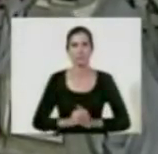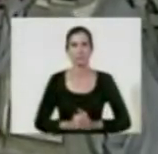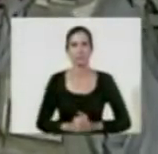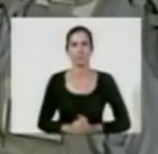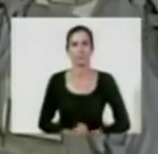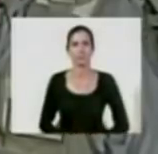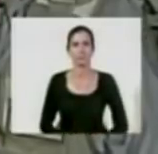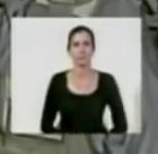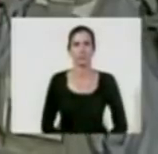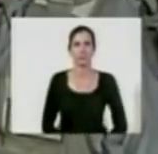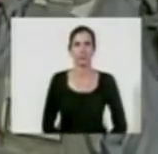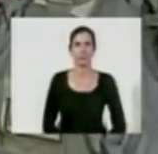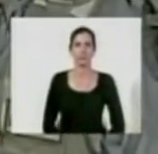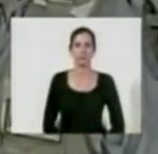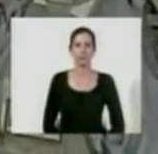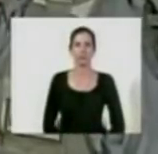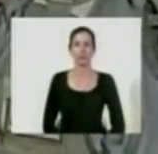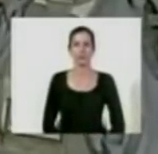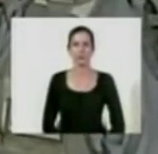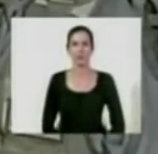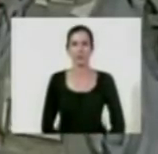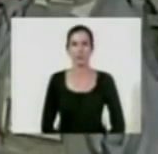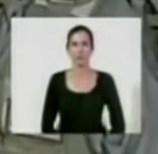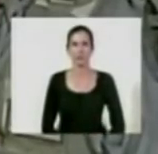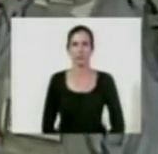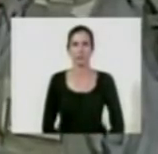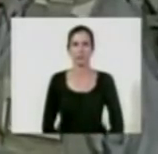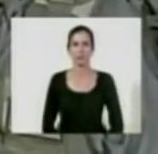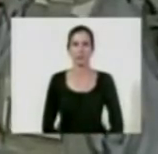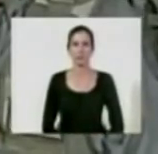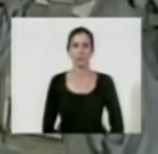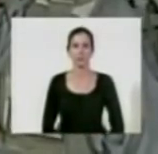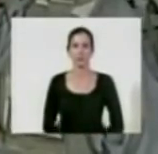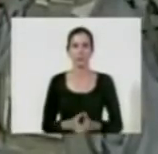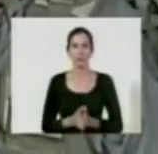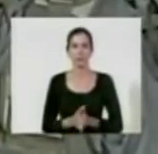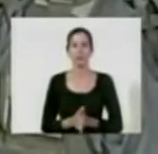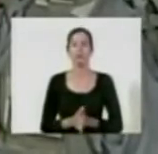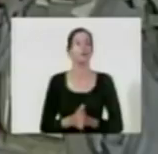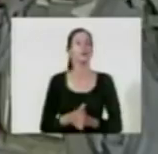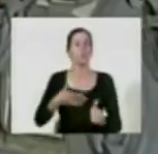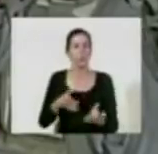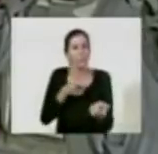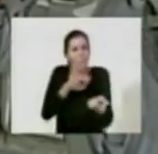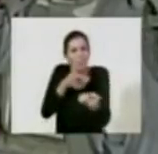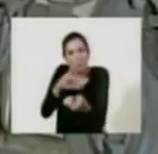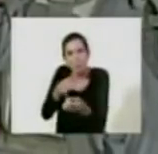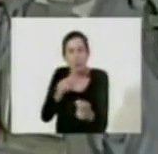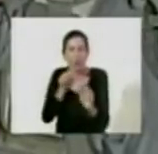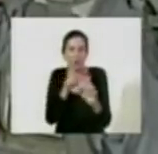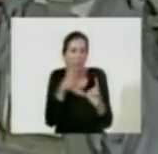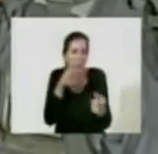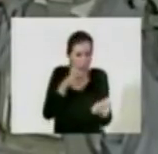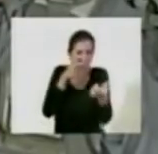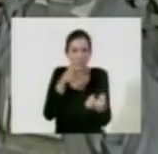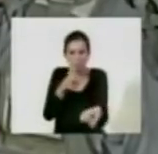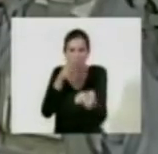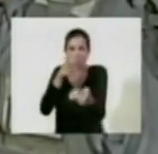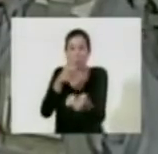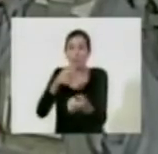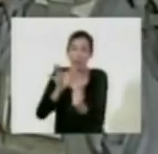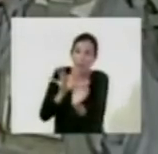BUC 2ME y Pechora 2M, capaces de combatir blancos aéreos a gran